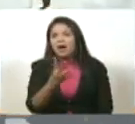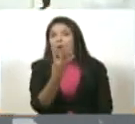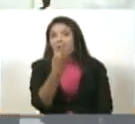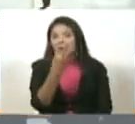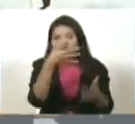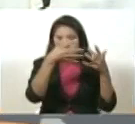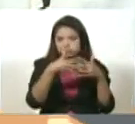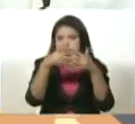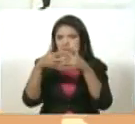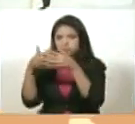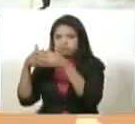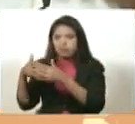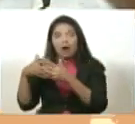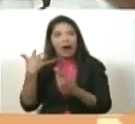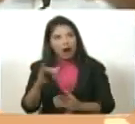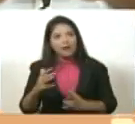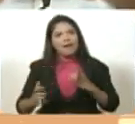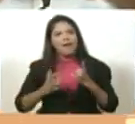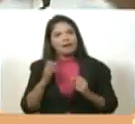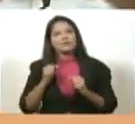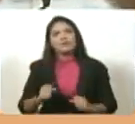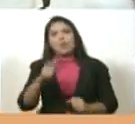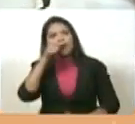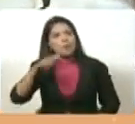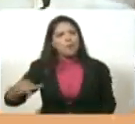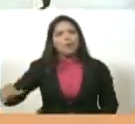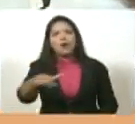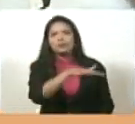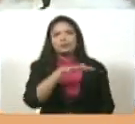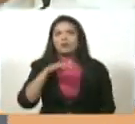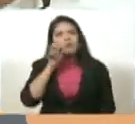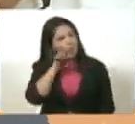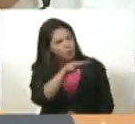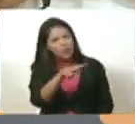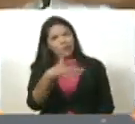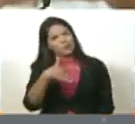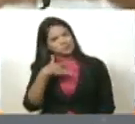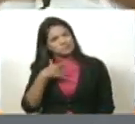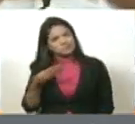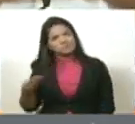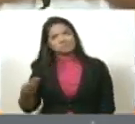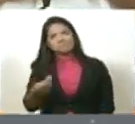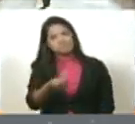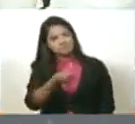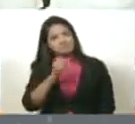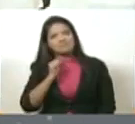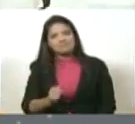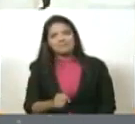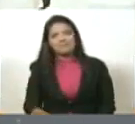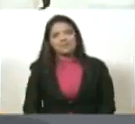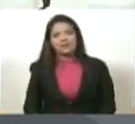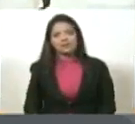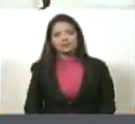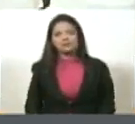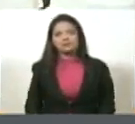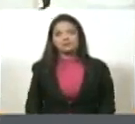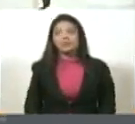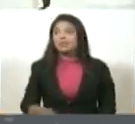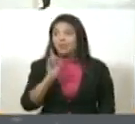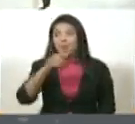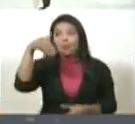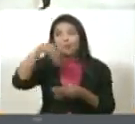maquinarias. Hay un ánimo en la población, que lo vemos, que lo sentimos, que lo medimos, de que va a salir a